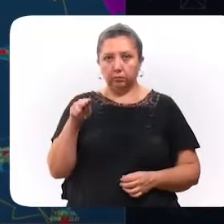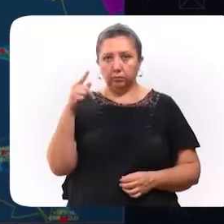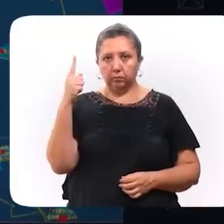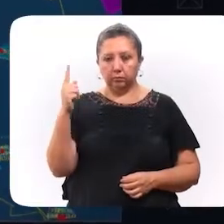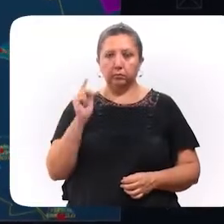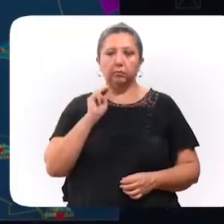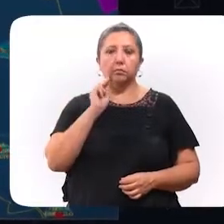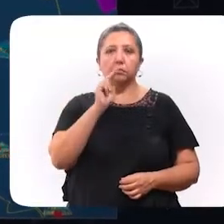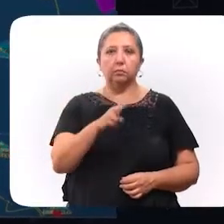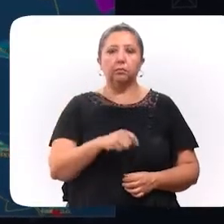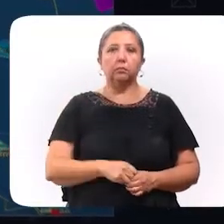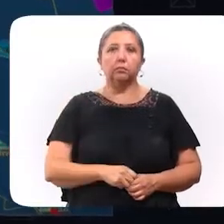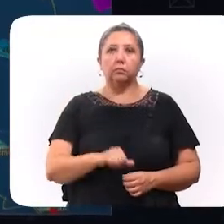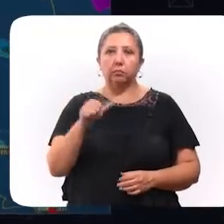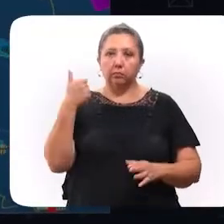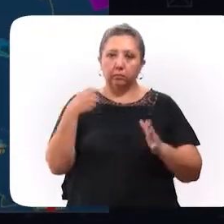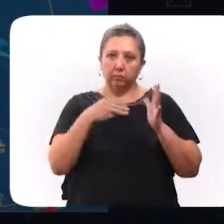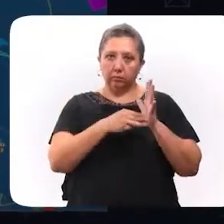12,481 en la zona norte,